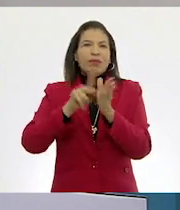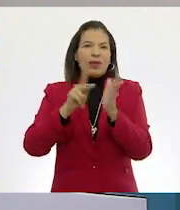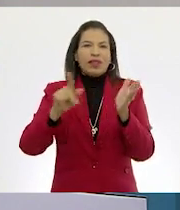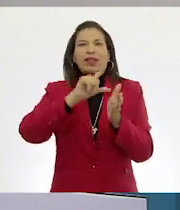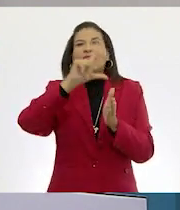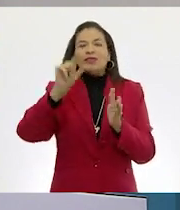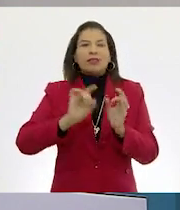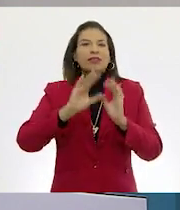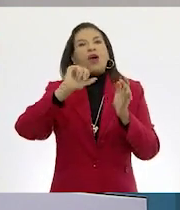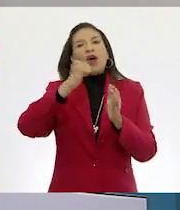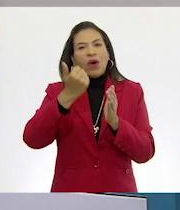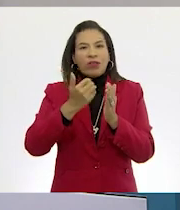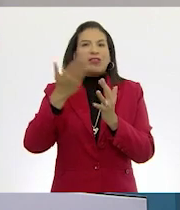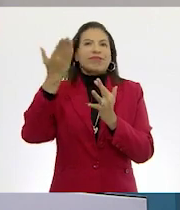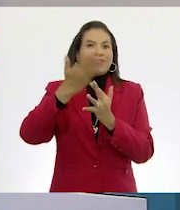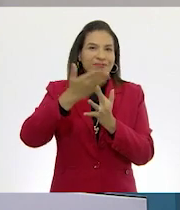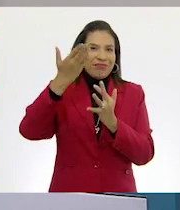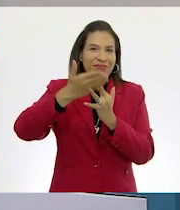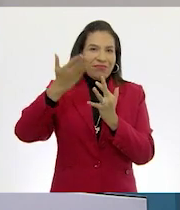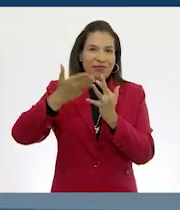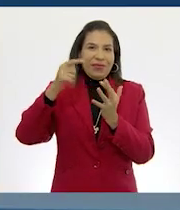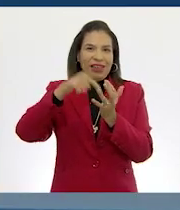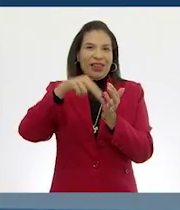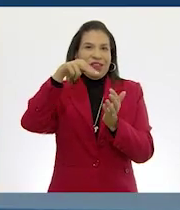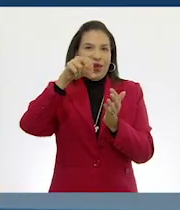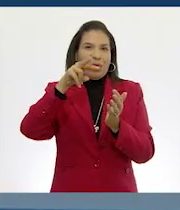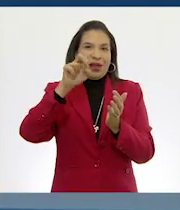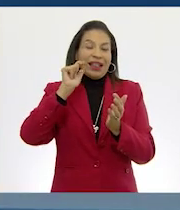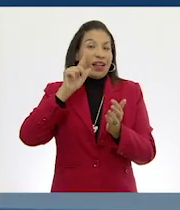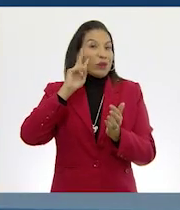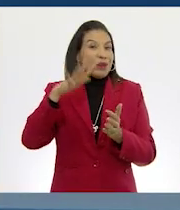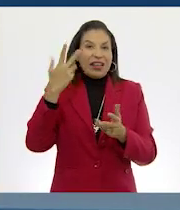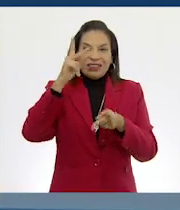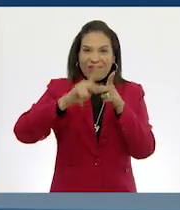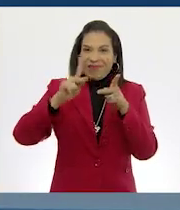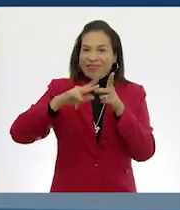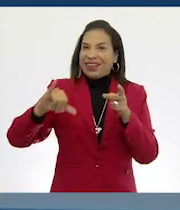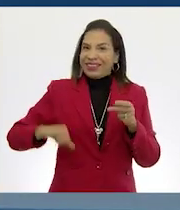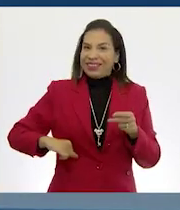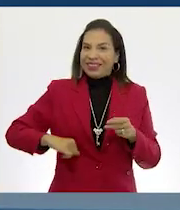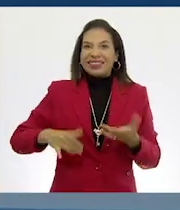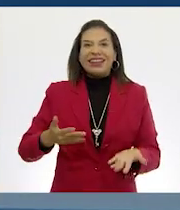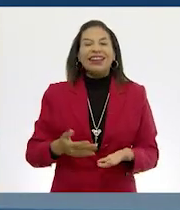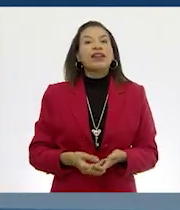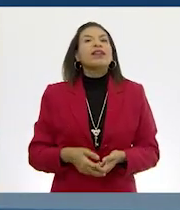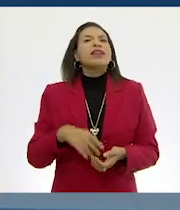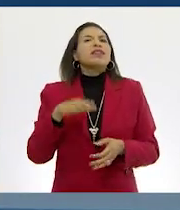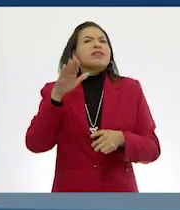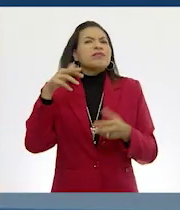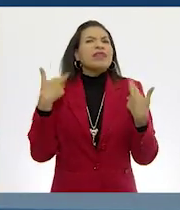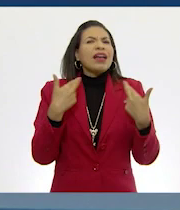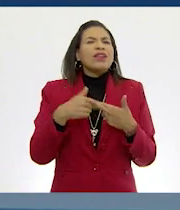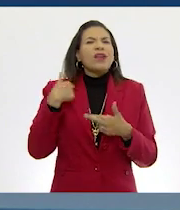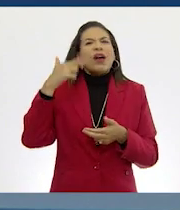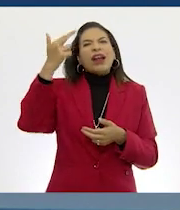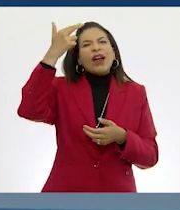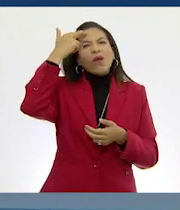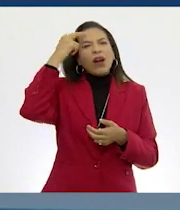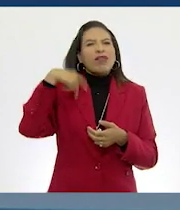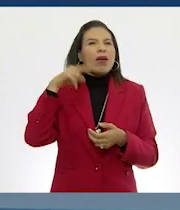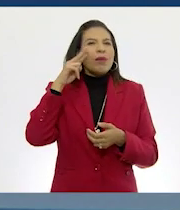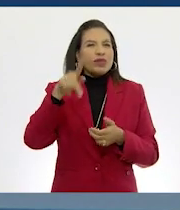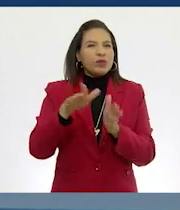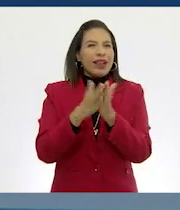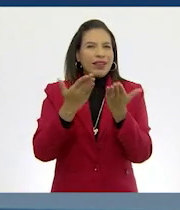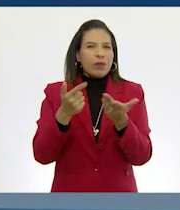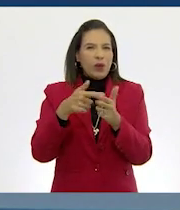día aparecía otra parte de la novela. ¡Ay, qué interesante! Oiga, maestra, pero yo recuerdo haber visto en mi